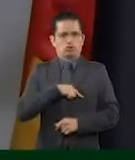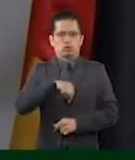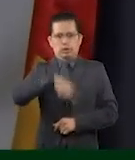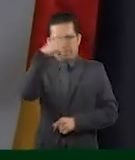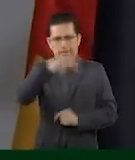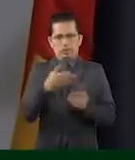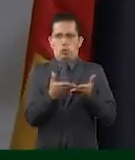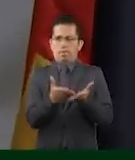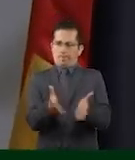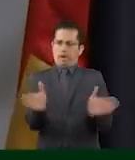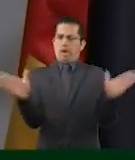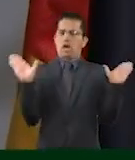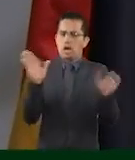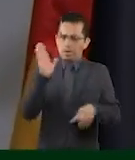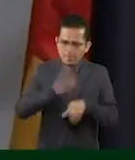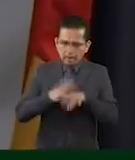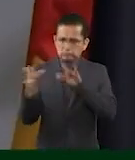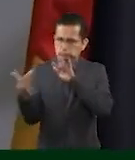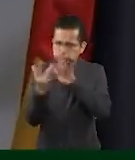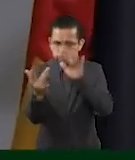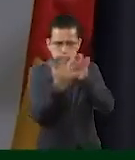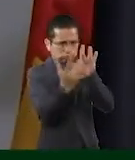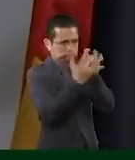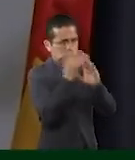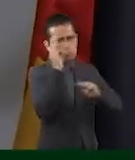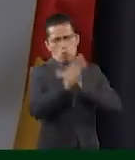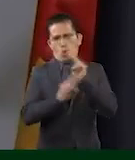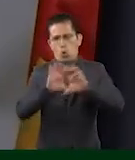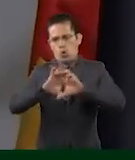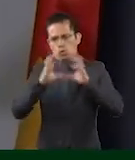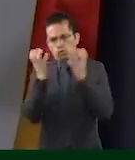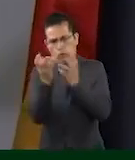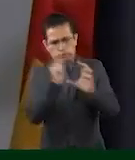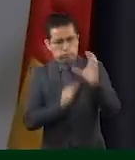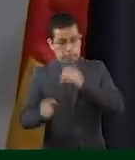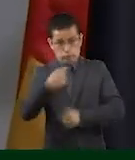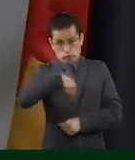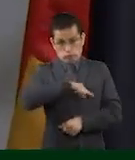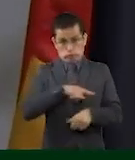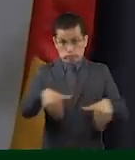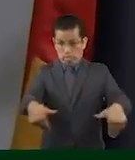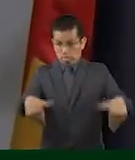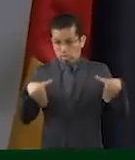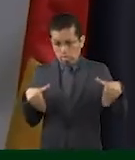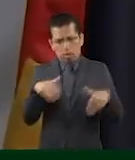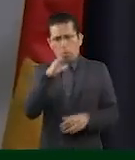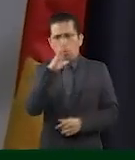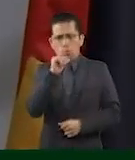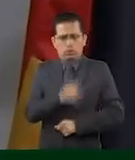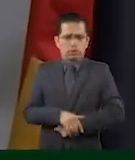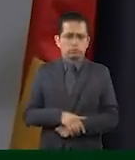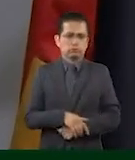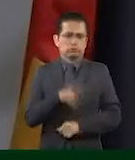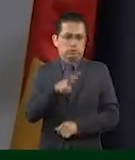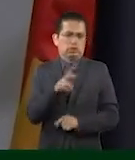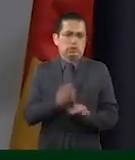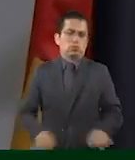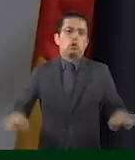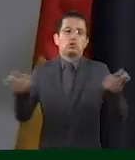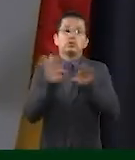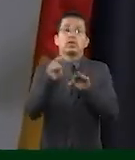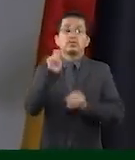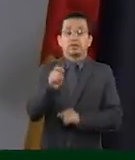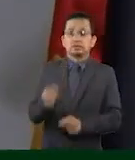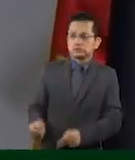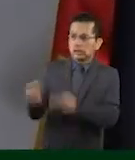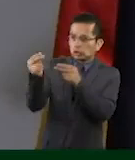esta globalización que existe actualmente. No podemos estar aislados, ¿no? Definitivamente los socios comerciales a nivel internacional